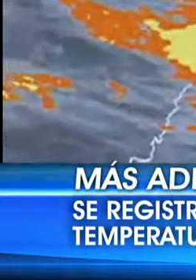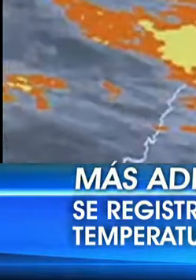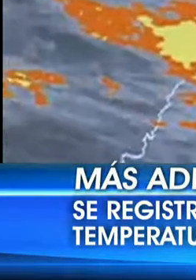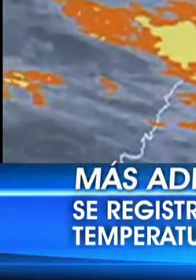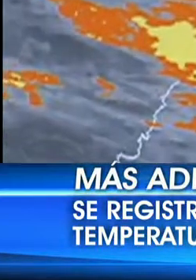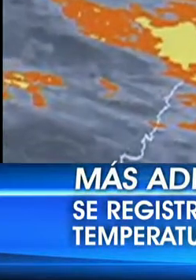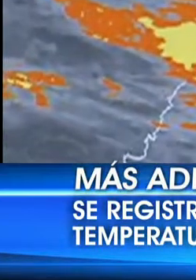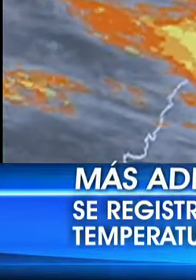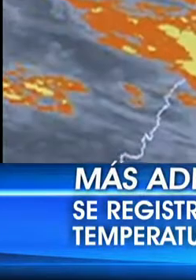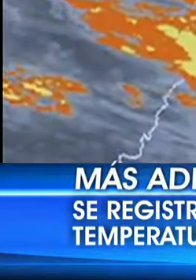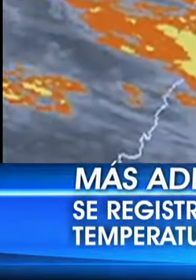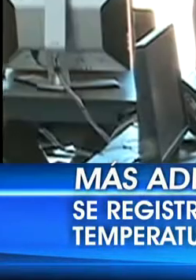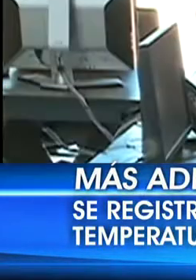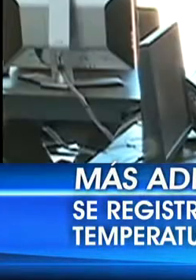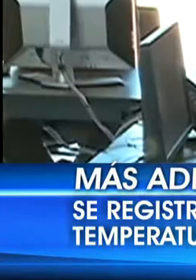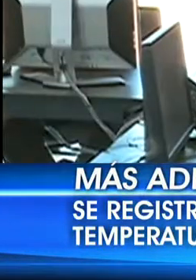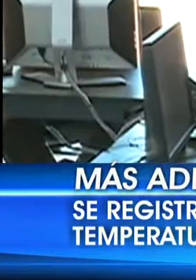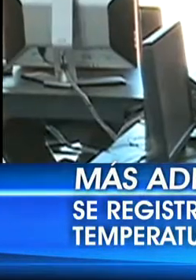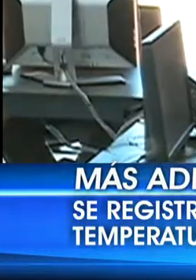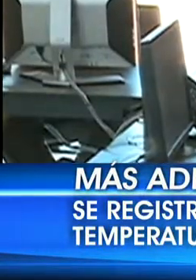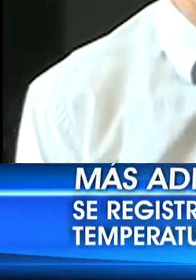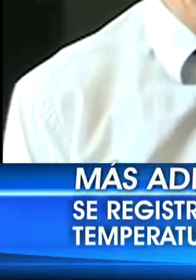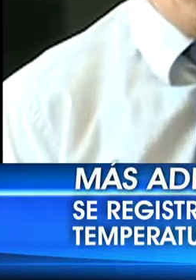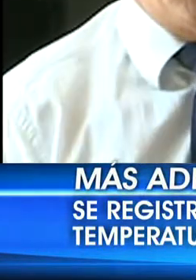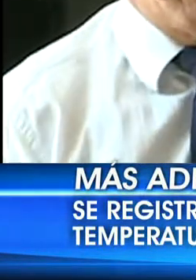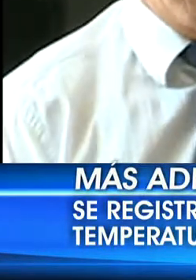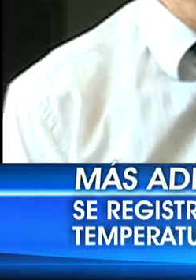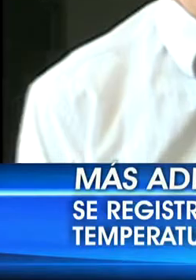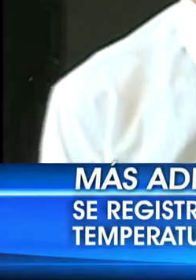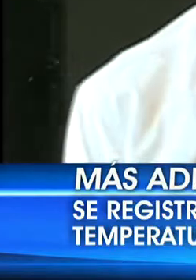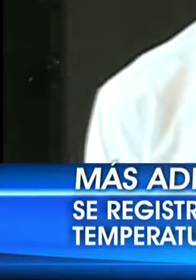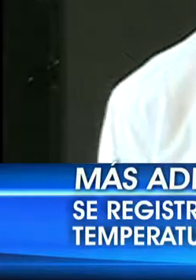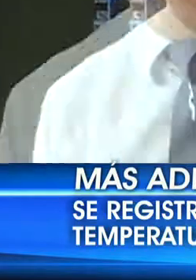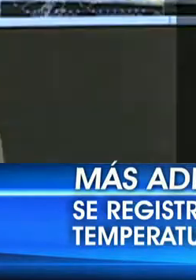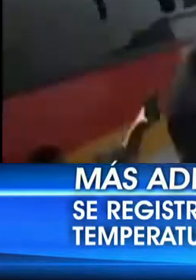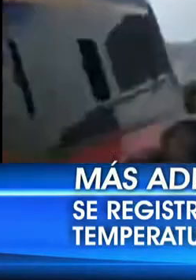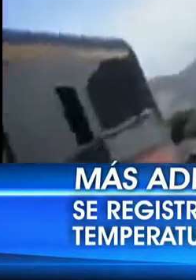sombra. Ojo, por favor, con los incendios del día de hoy. Ya retornamos.